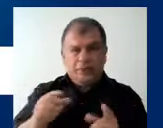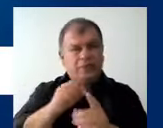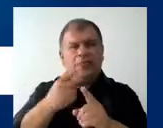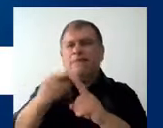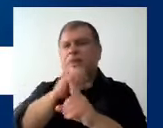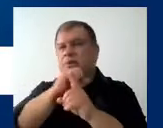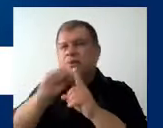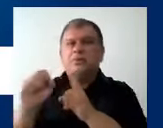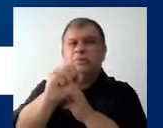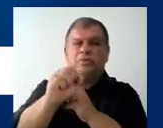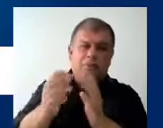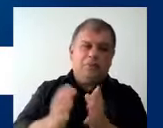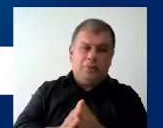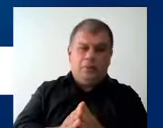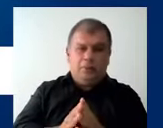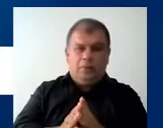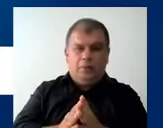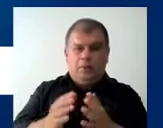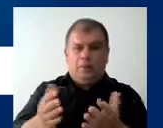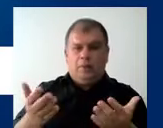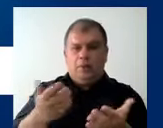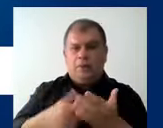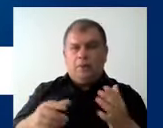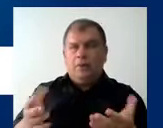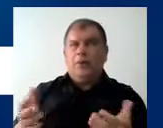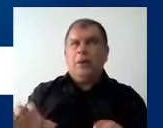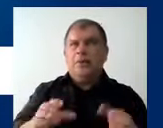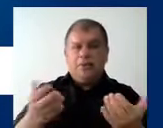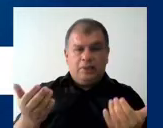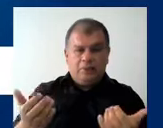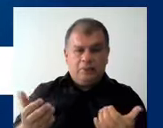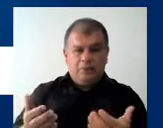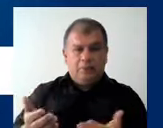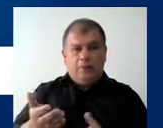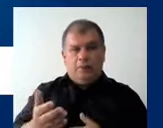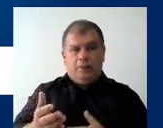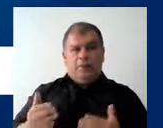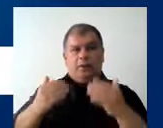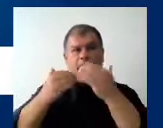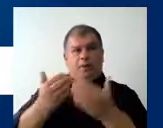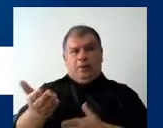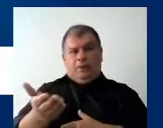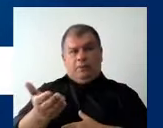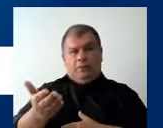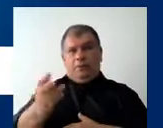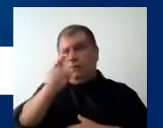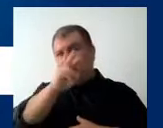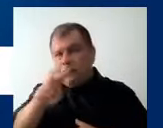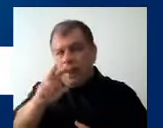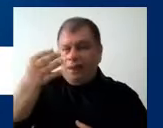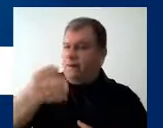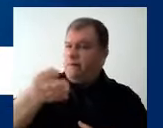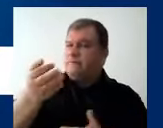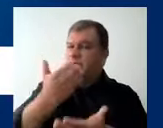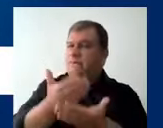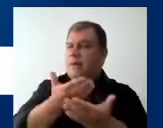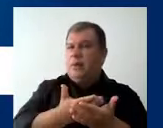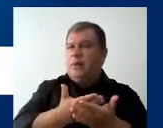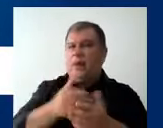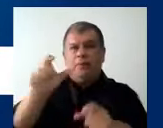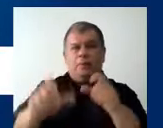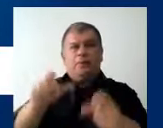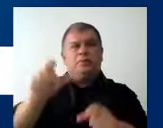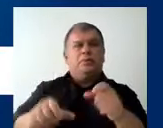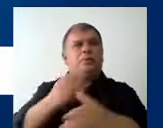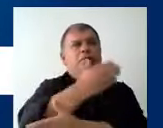situaciones que lo que hacen es invitarnos a ver la realidad de las